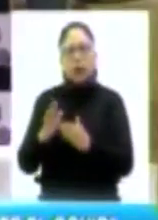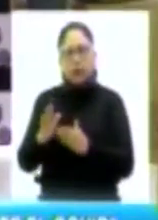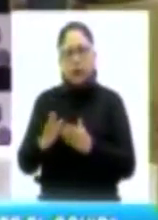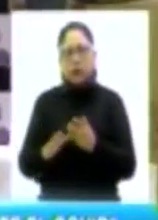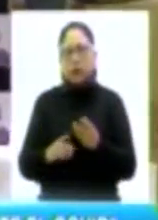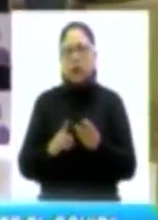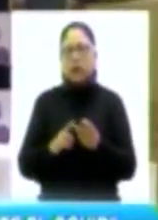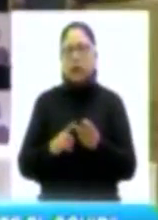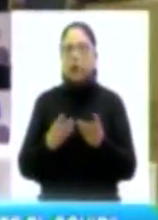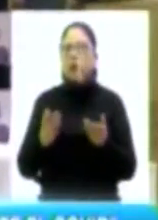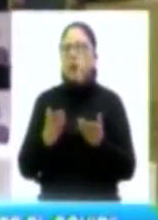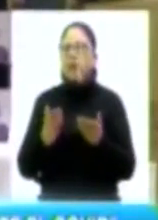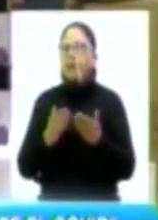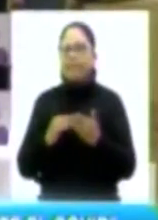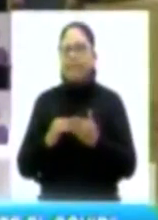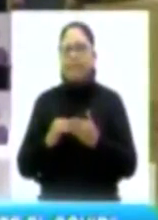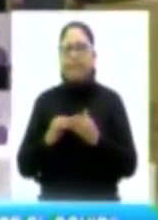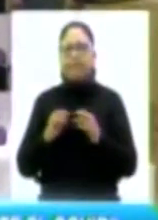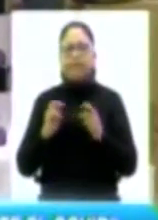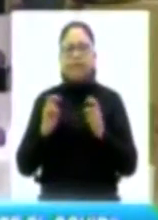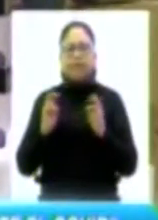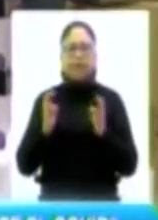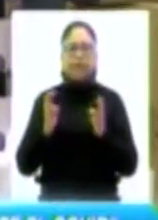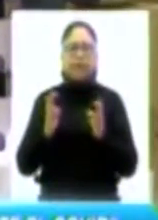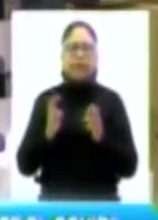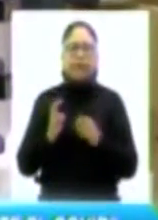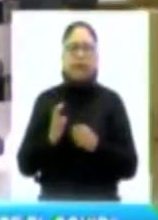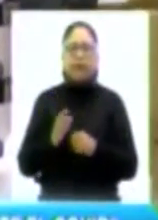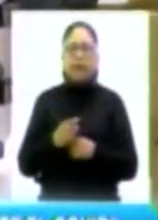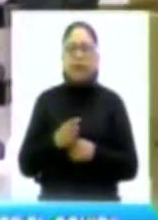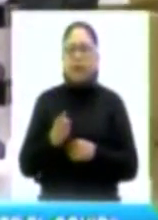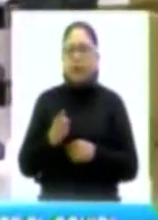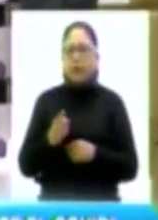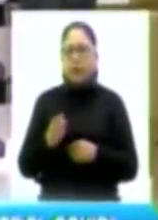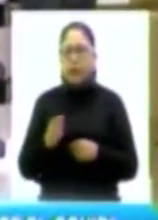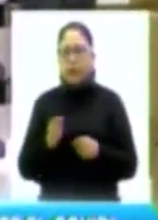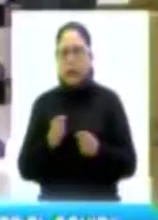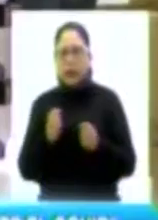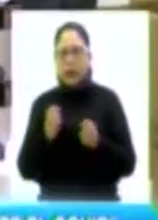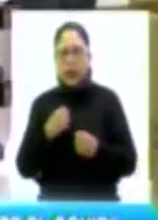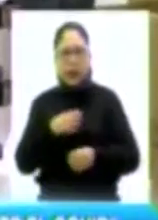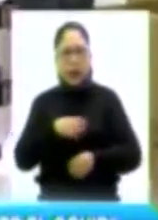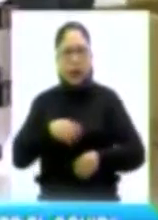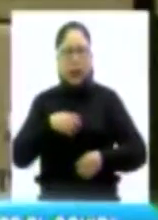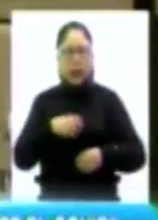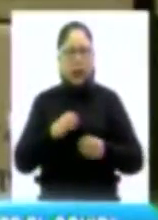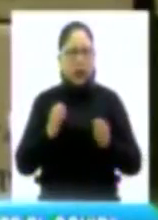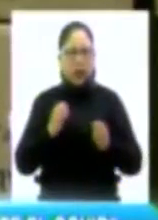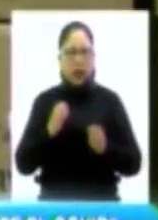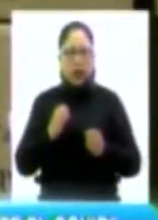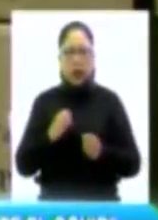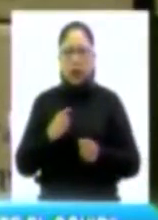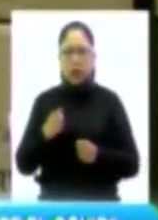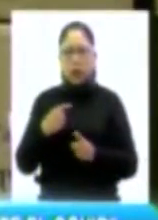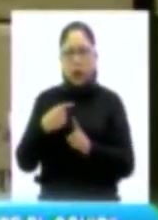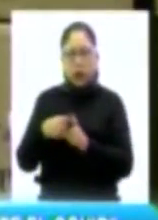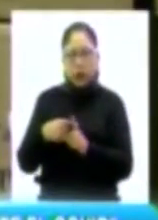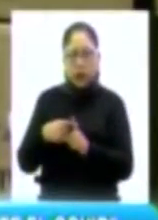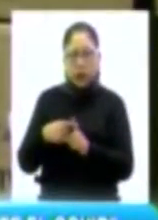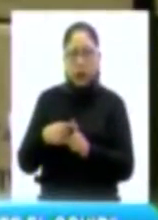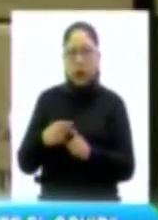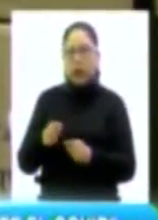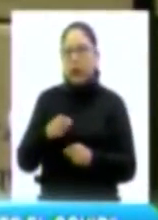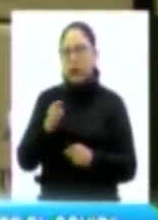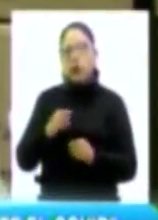que este paciente sea muy, muy activo y poco o nada sintomático, o en su